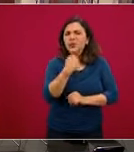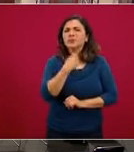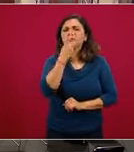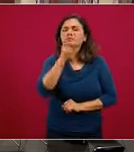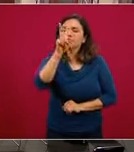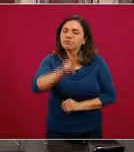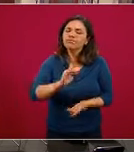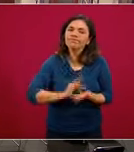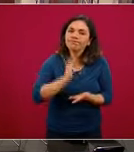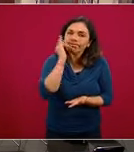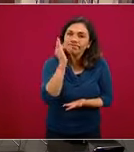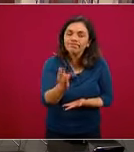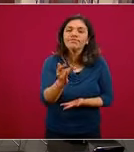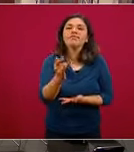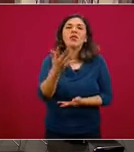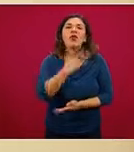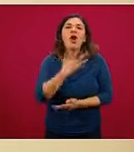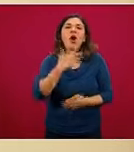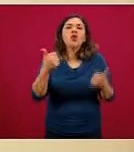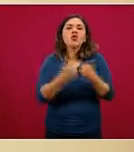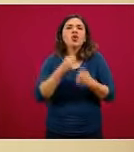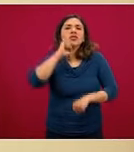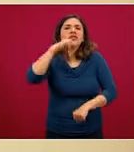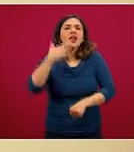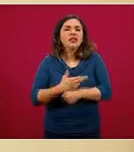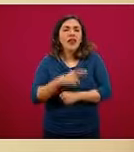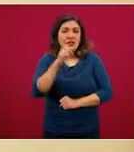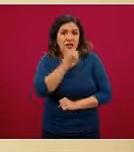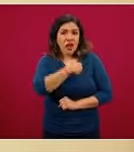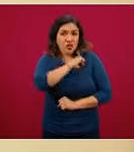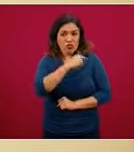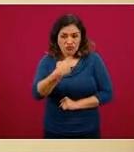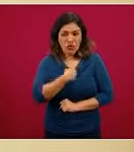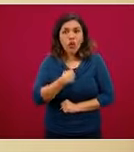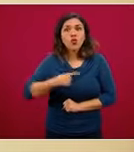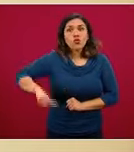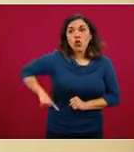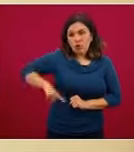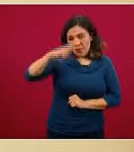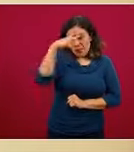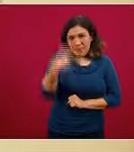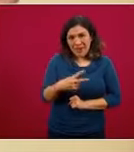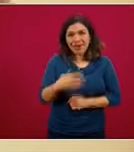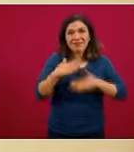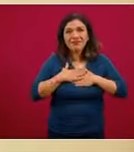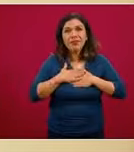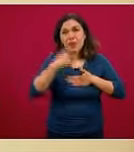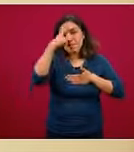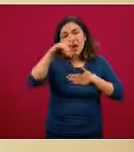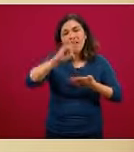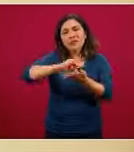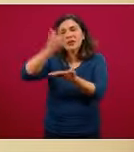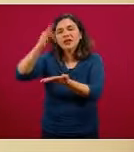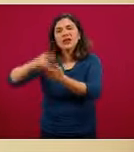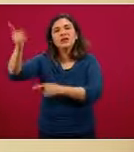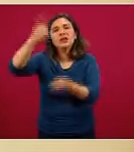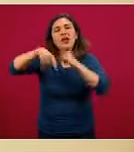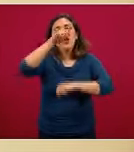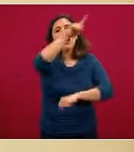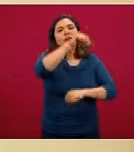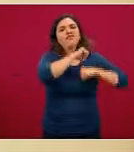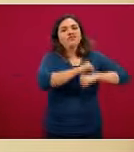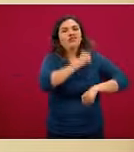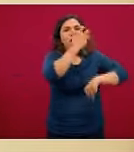el agradecimiento que tenemos como Secretaría de Salud, como Gobierno de México, a las autoridades de los Estados Unidos de